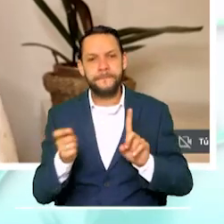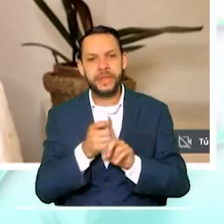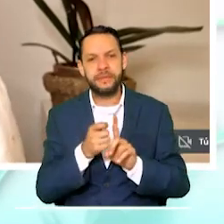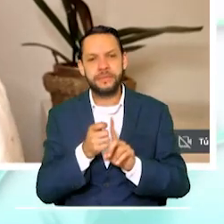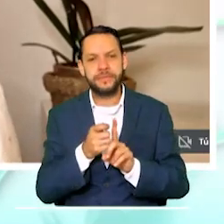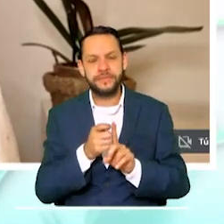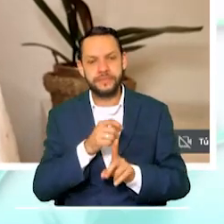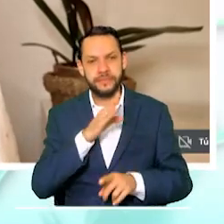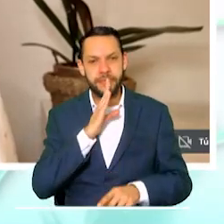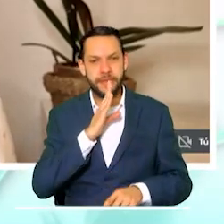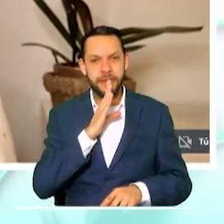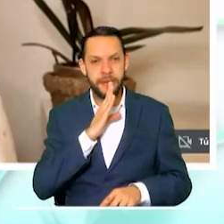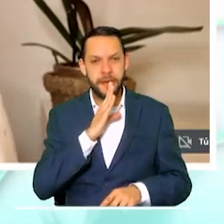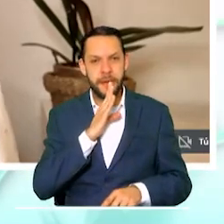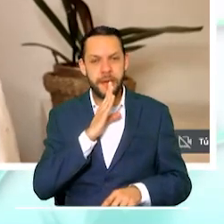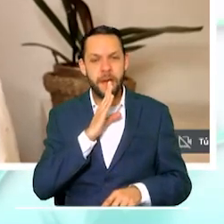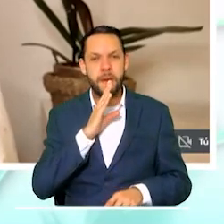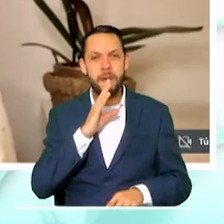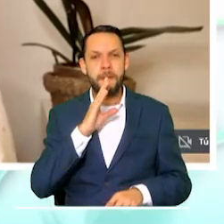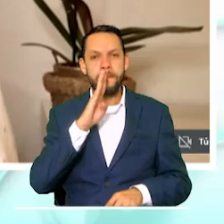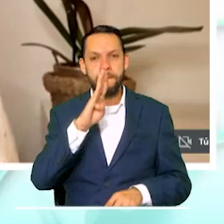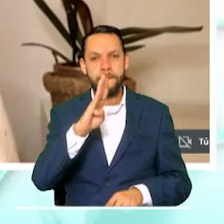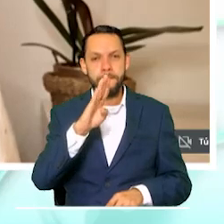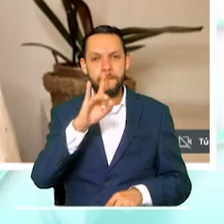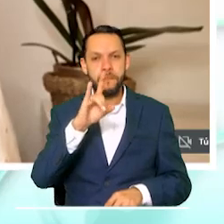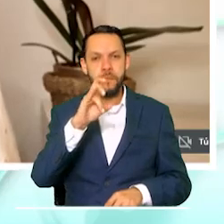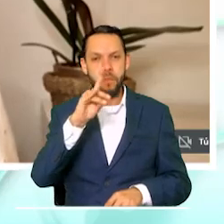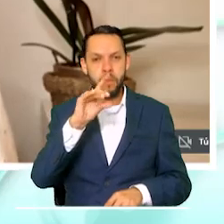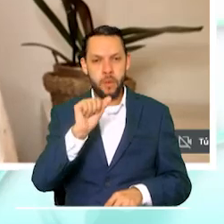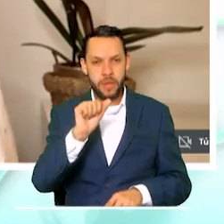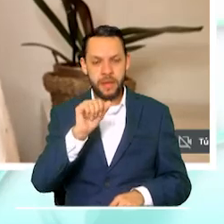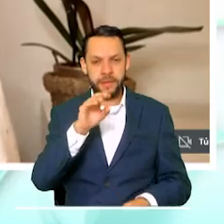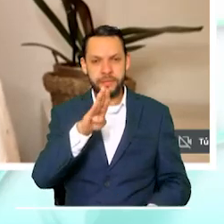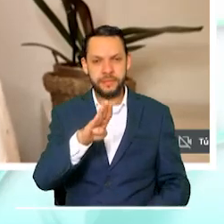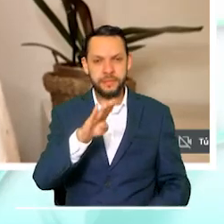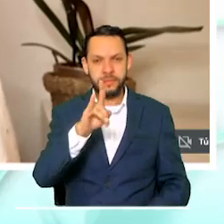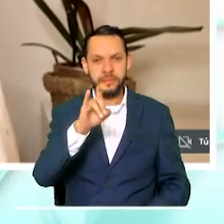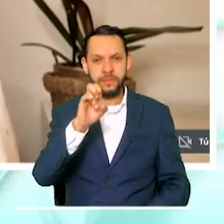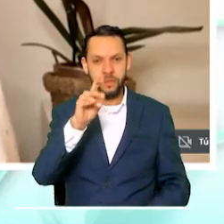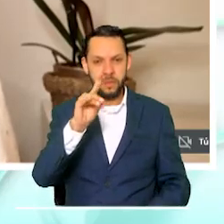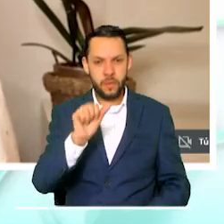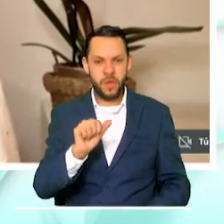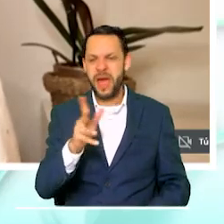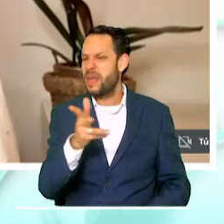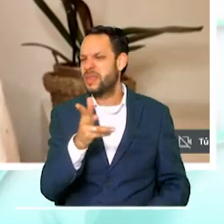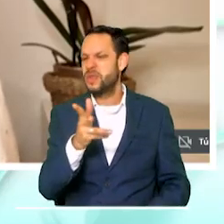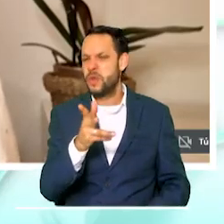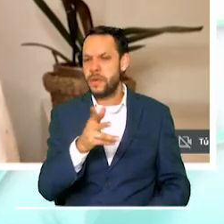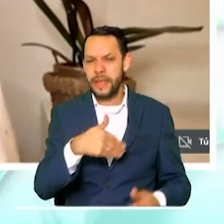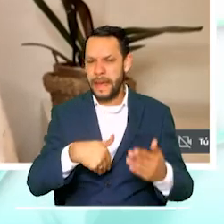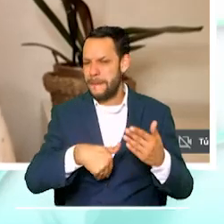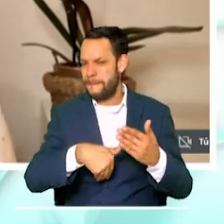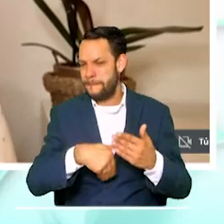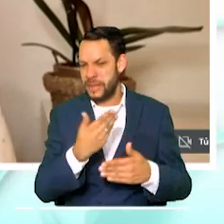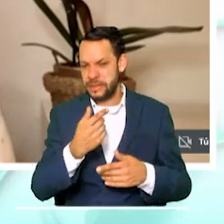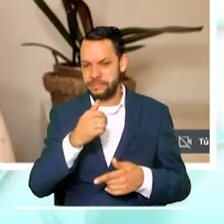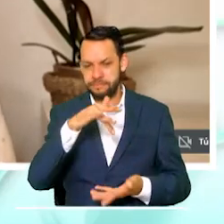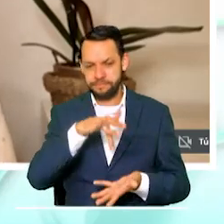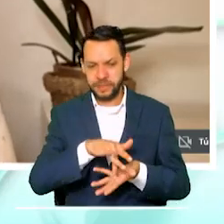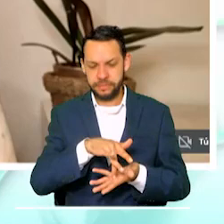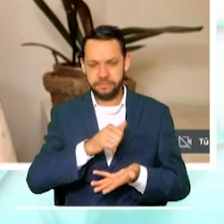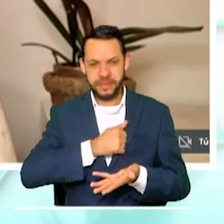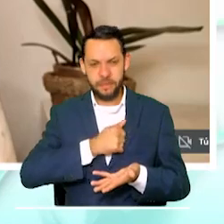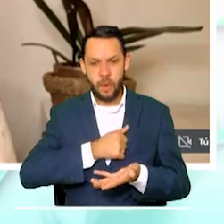ciertos maestros budistas y es el mejor lugar para empezar es precisamente en el que tú estás en este